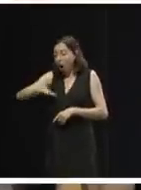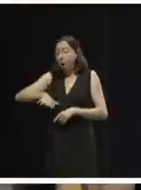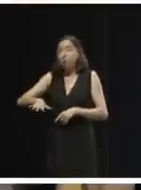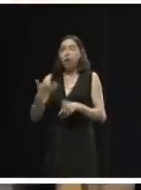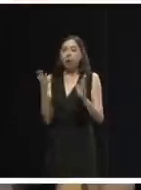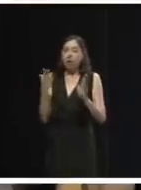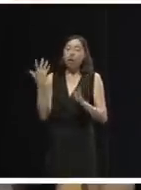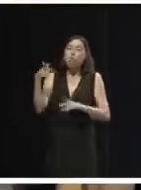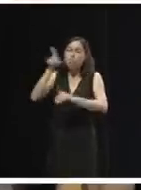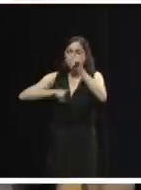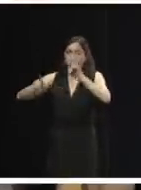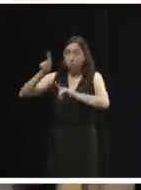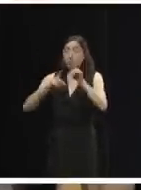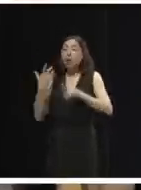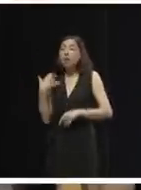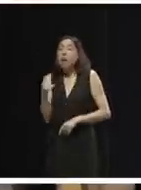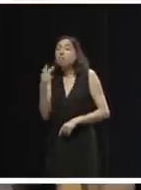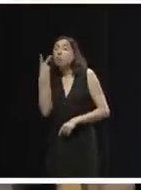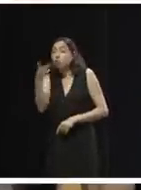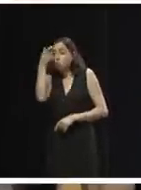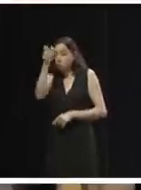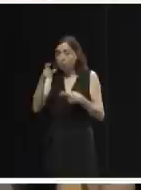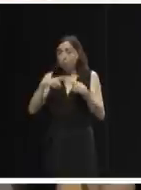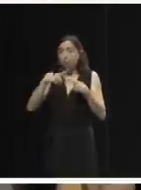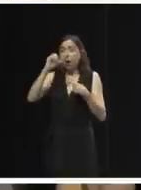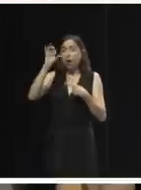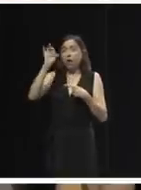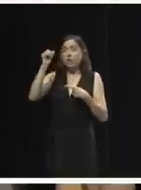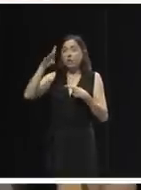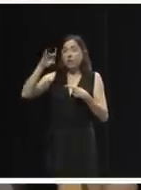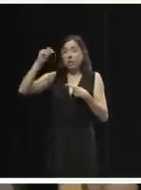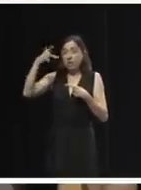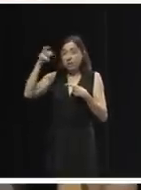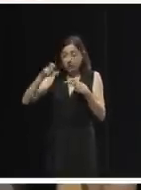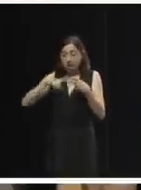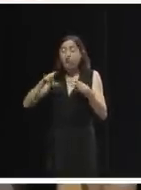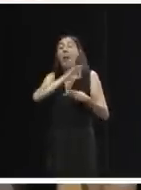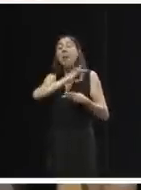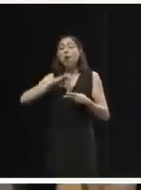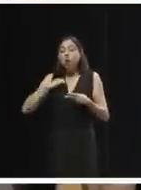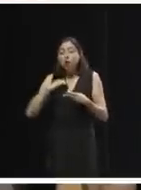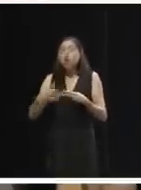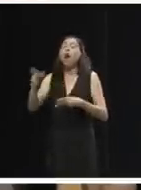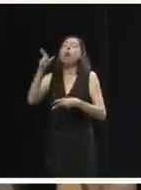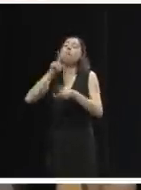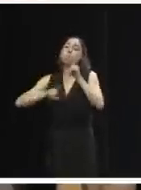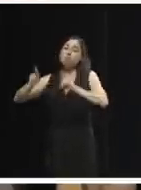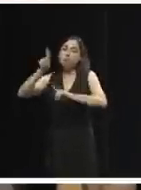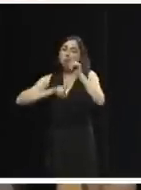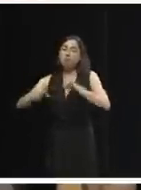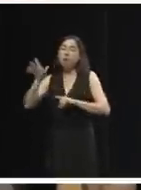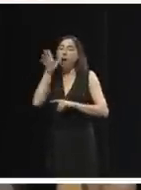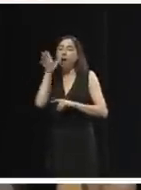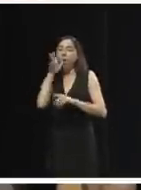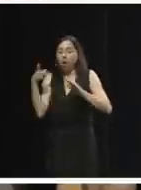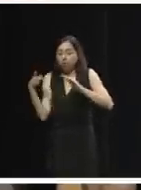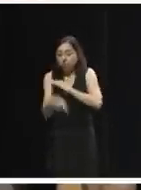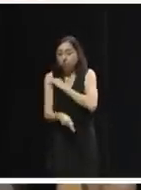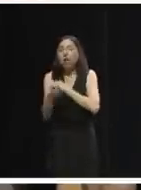que yo sepa, dos pueblos como Casariche y Andalcóllar con problemas de suministro de agua. El agua es un